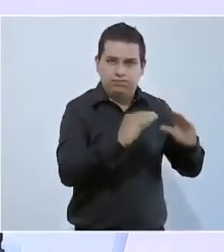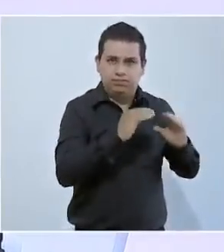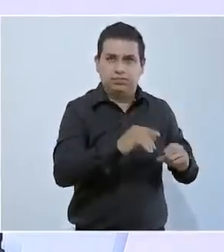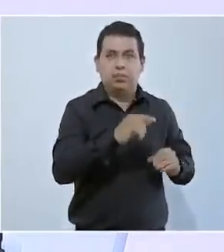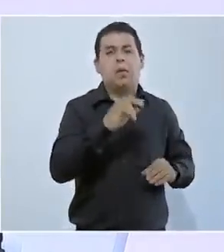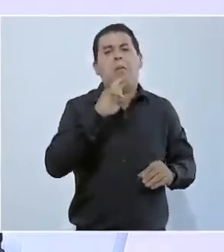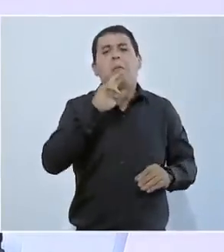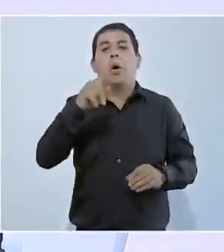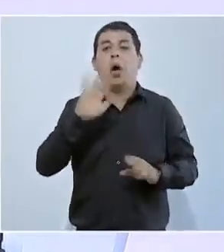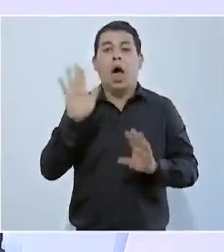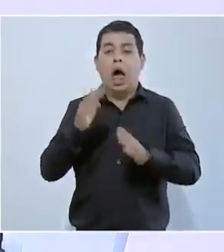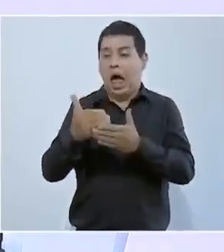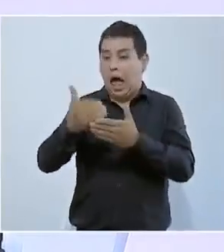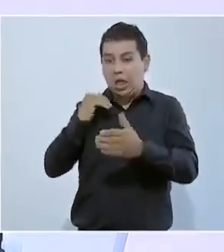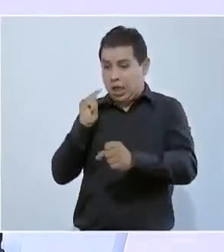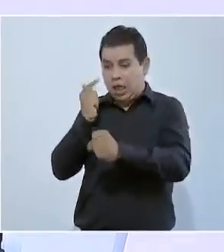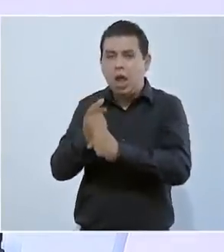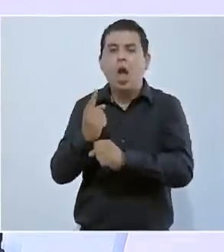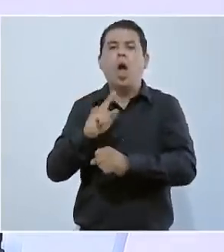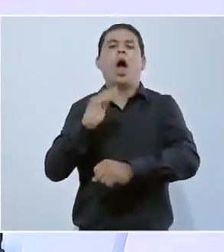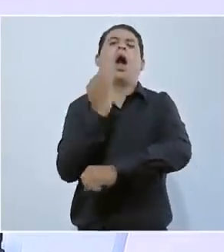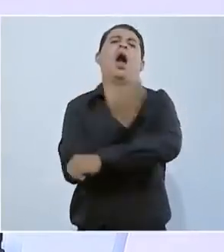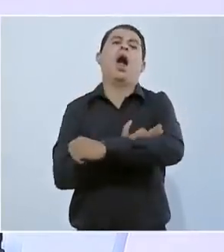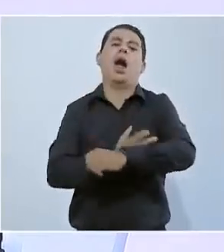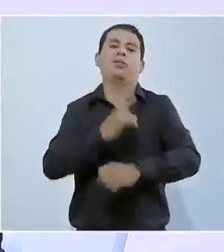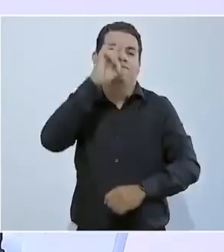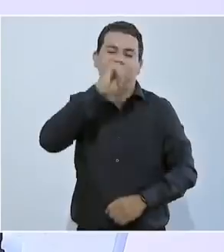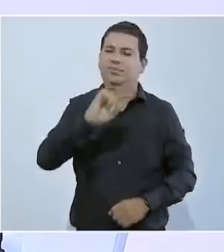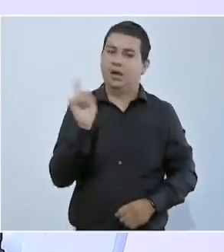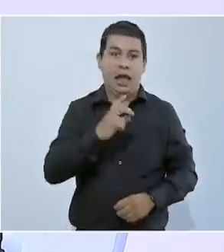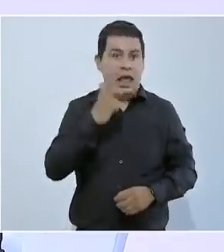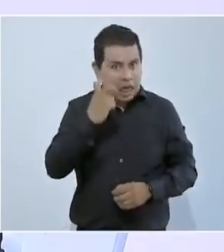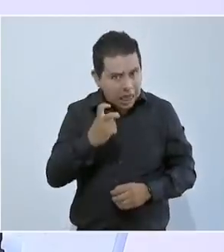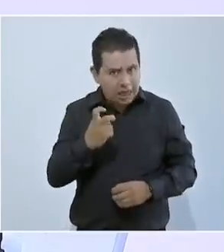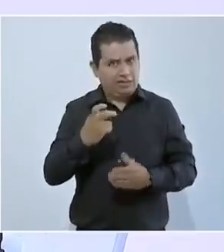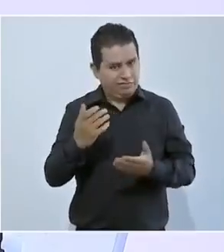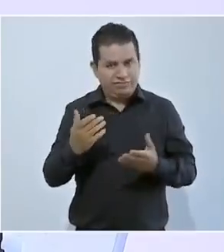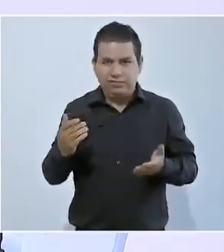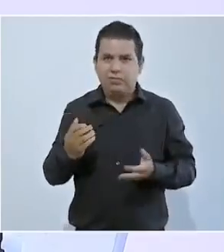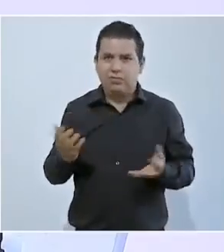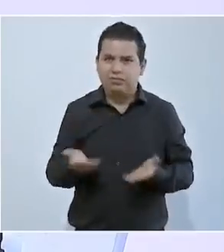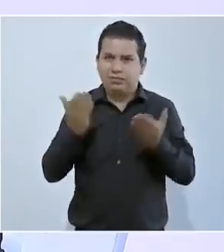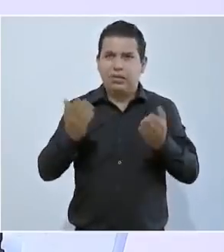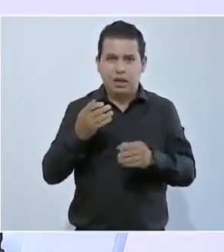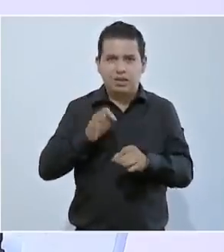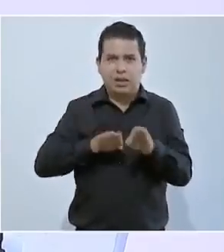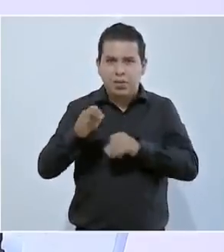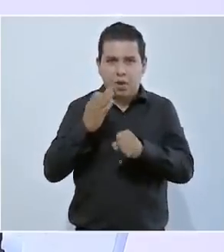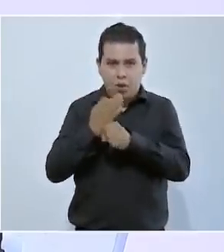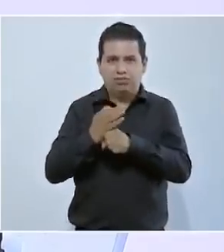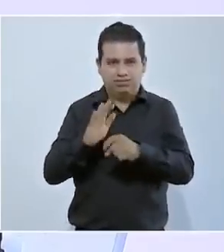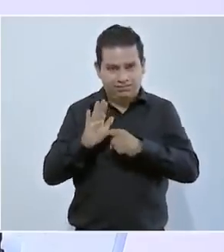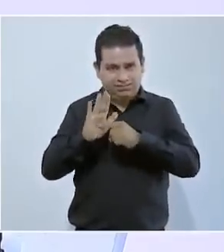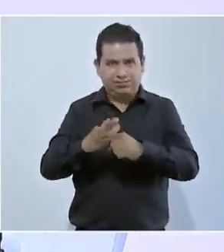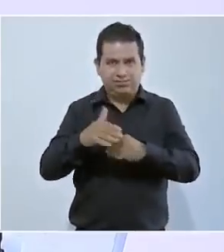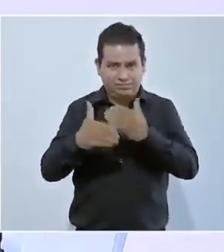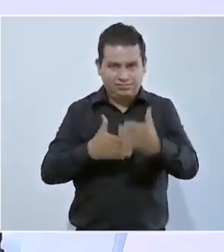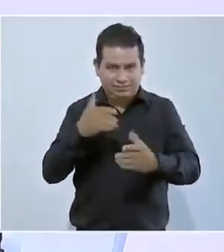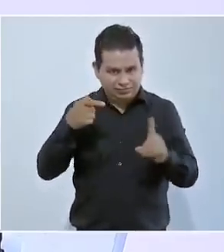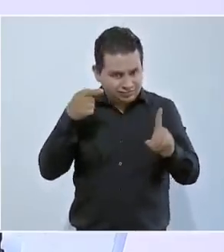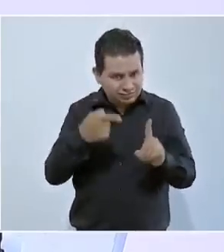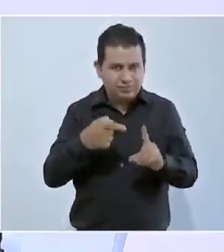prevenir que curar. Y ese es el concepto que se está aplicando en estas